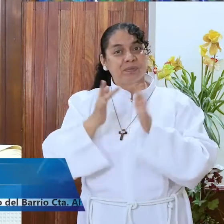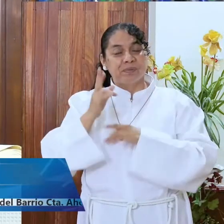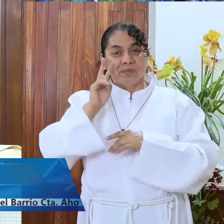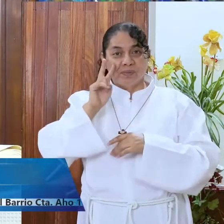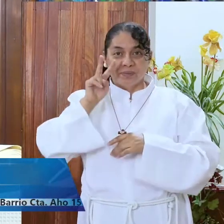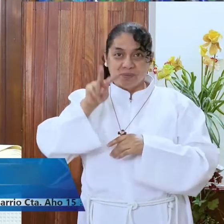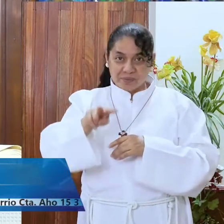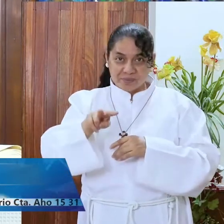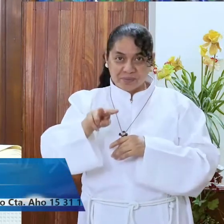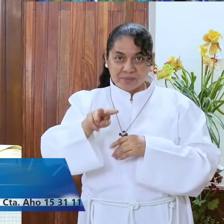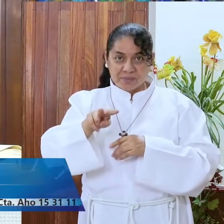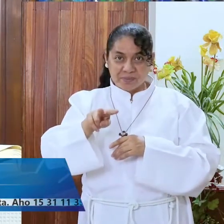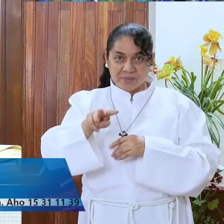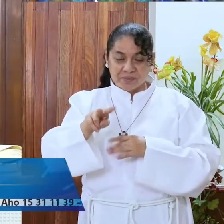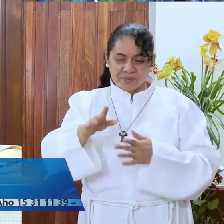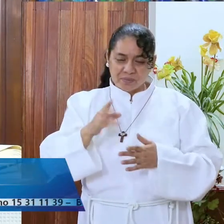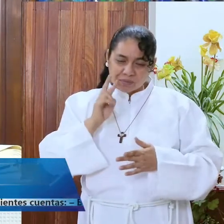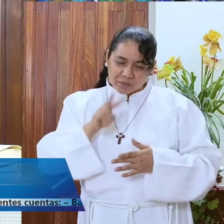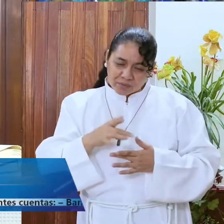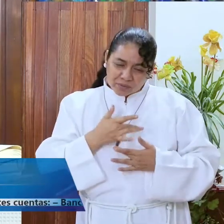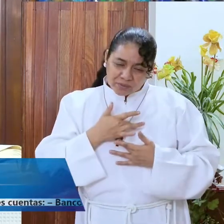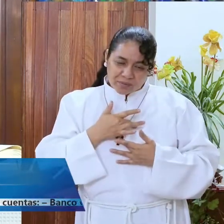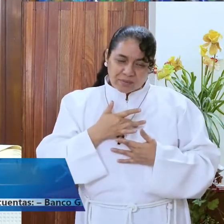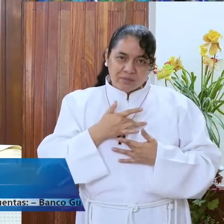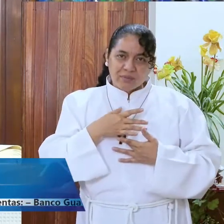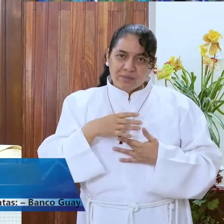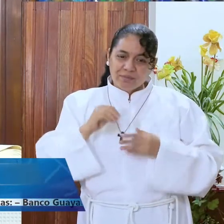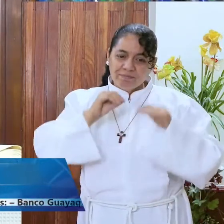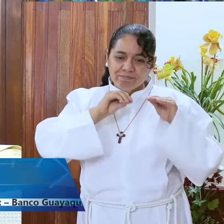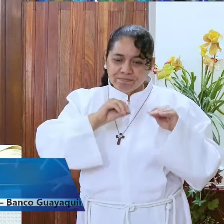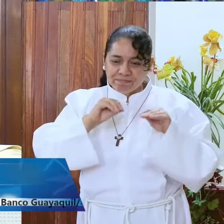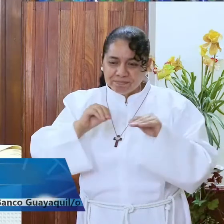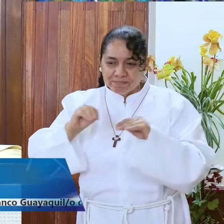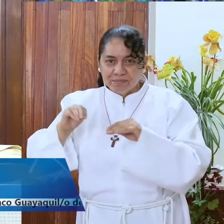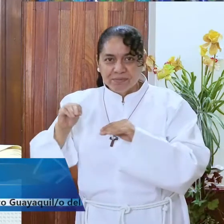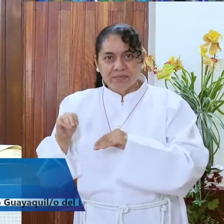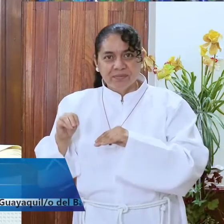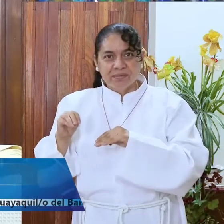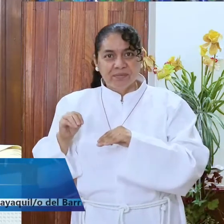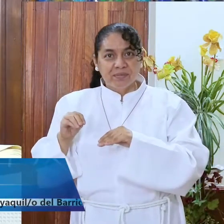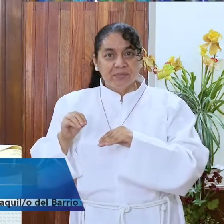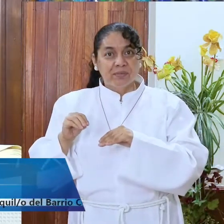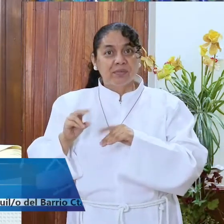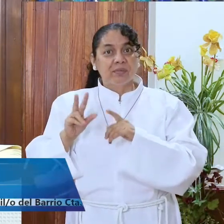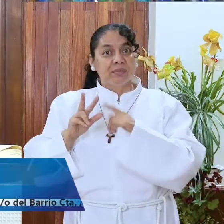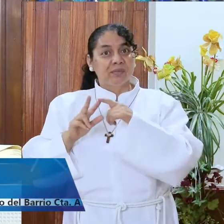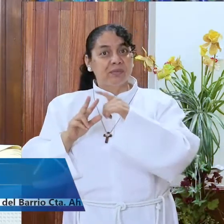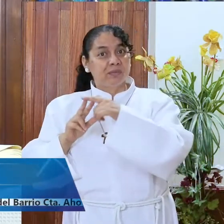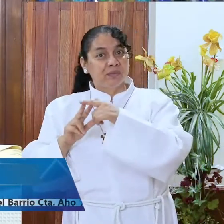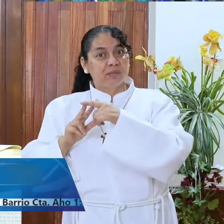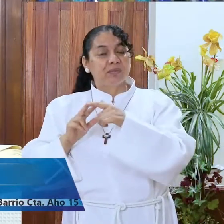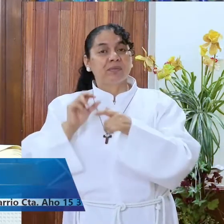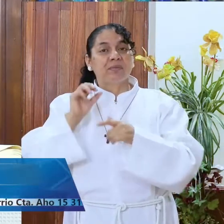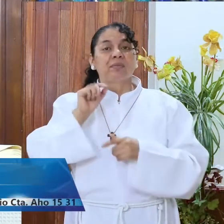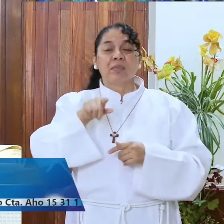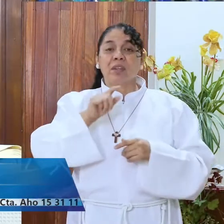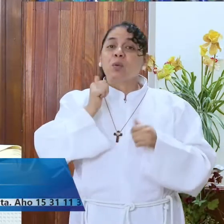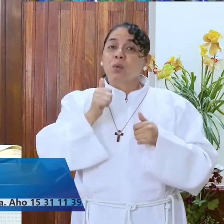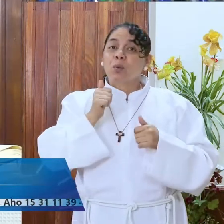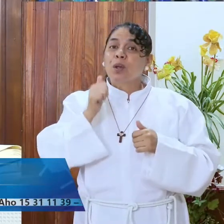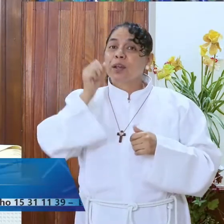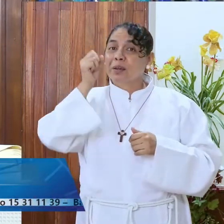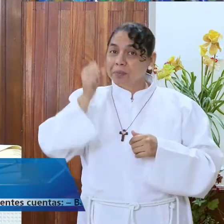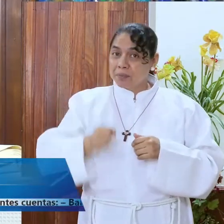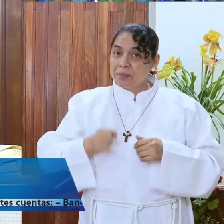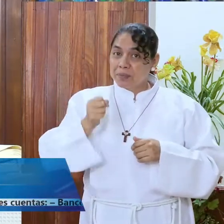mirar a compadecernos ya enseñar que esas son las actitudes del buen pastor